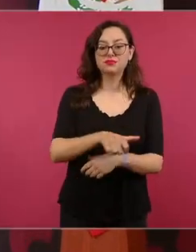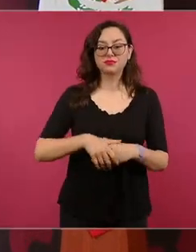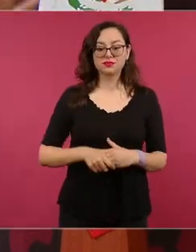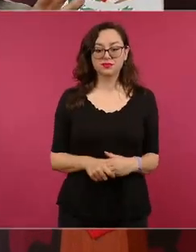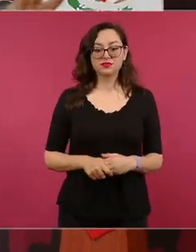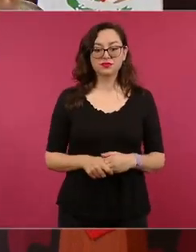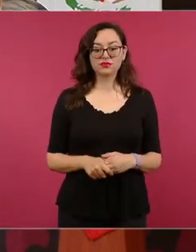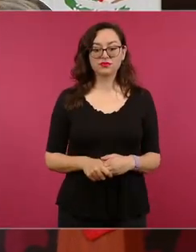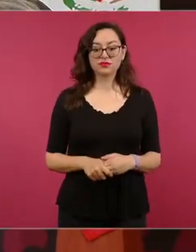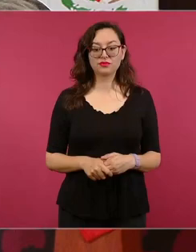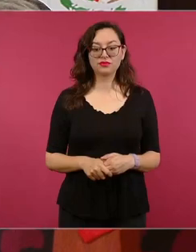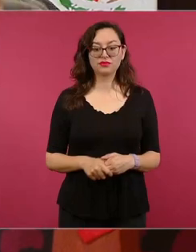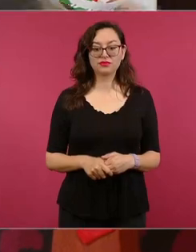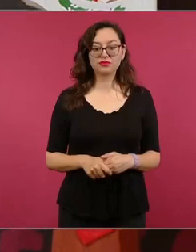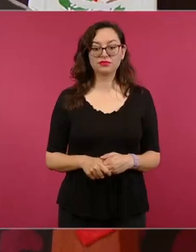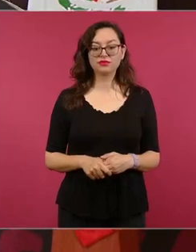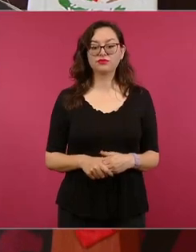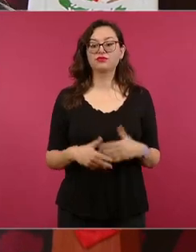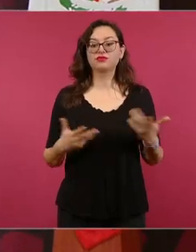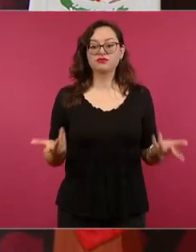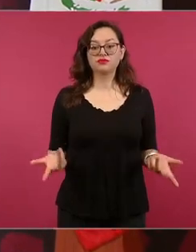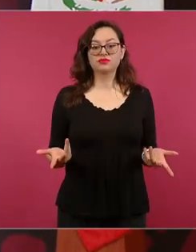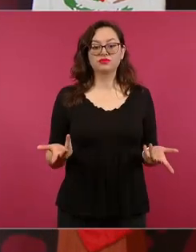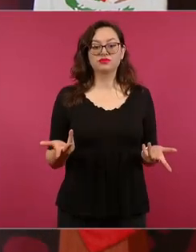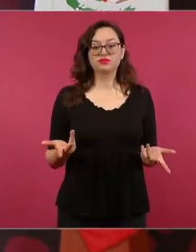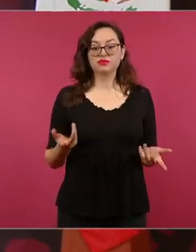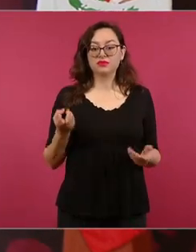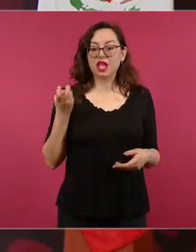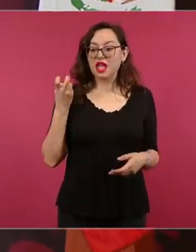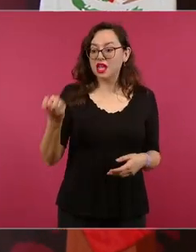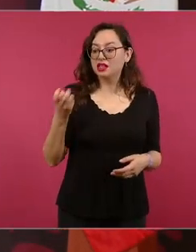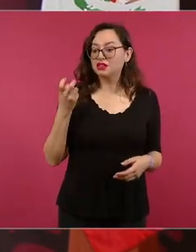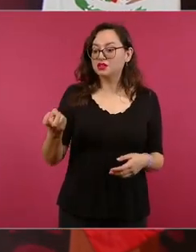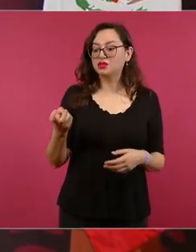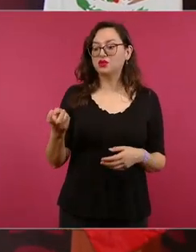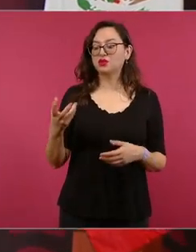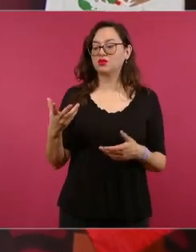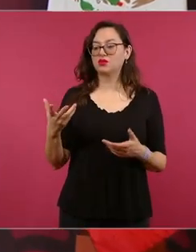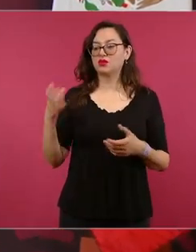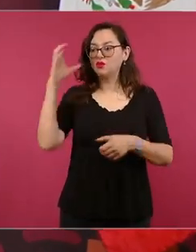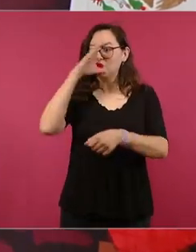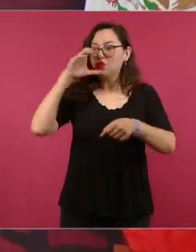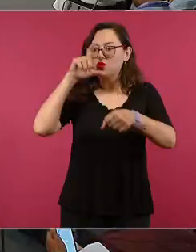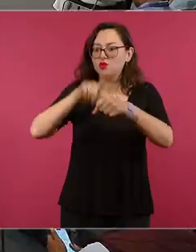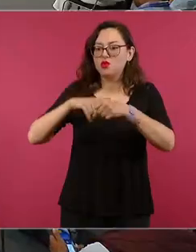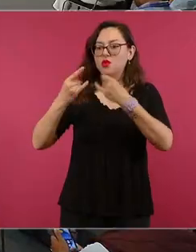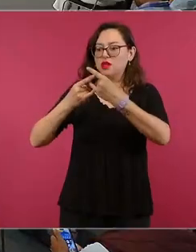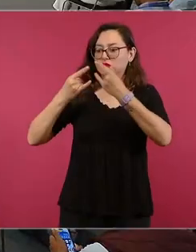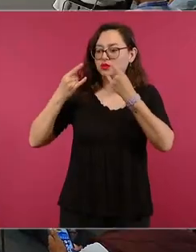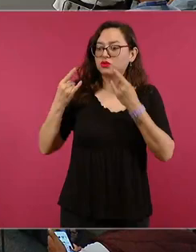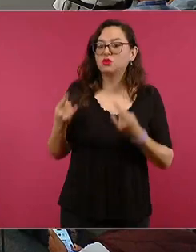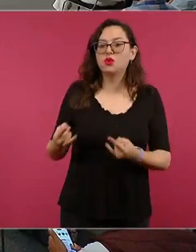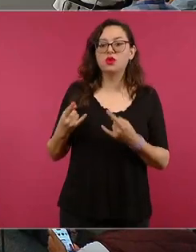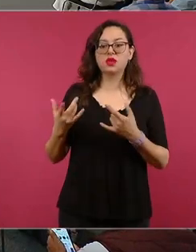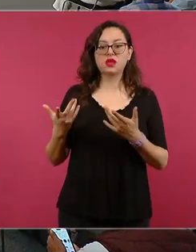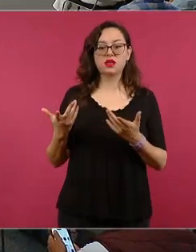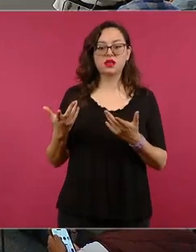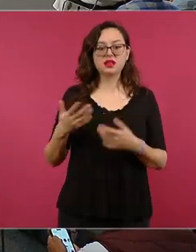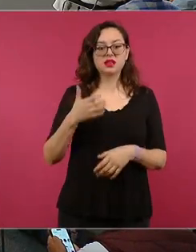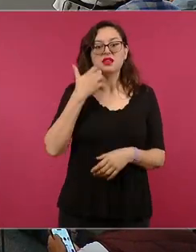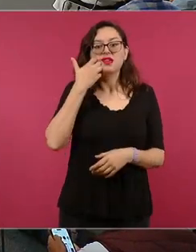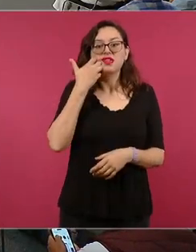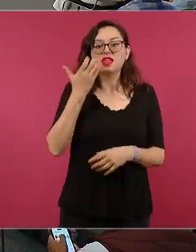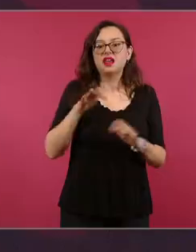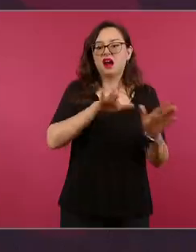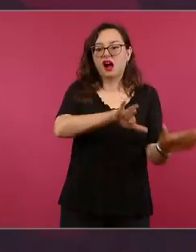Y eso se quería ocultar. Era una civilización